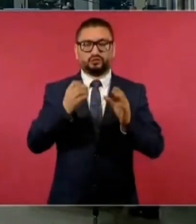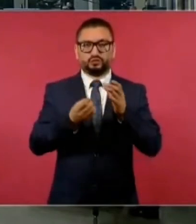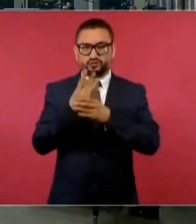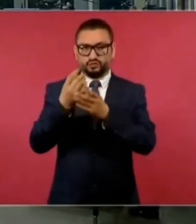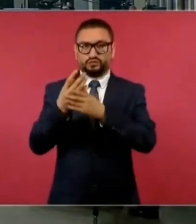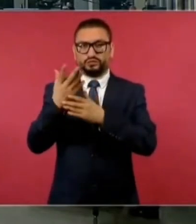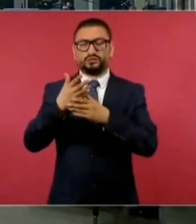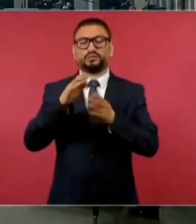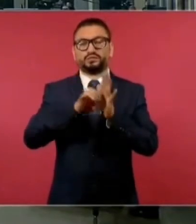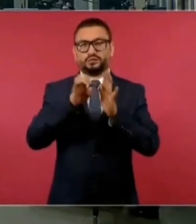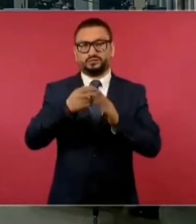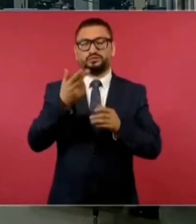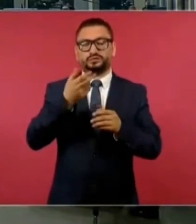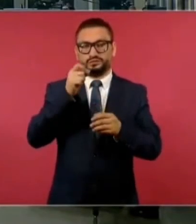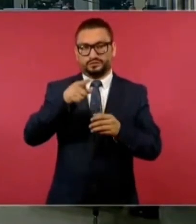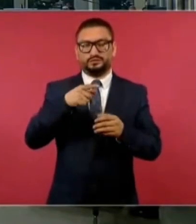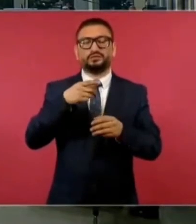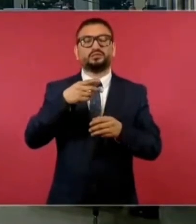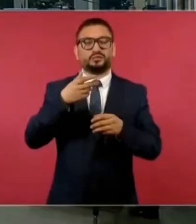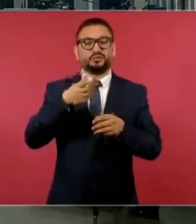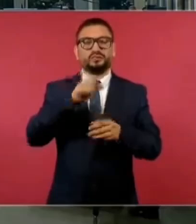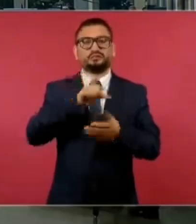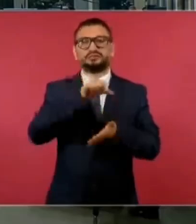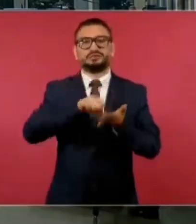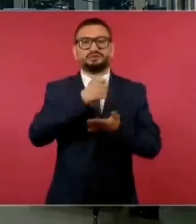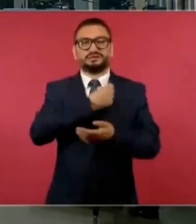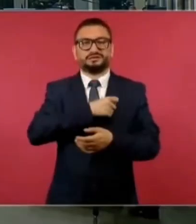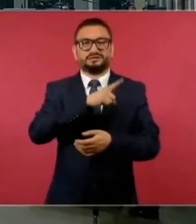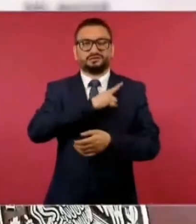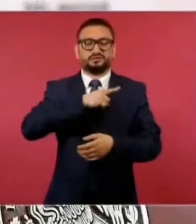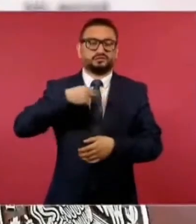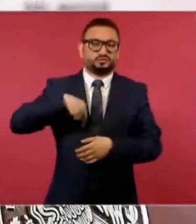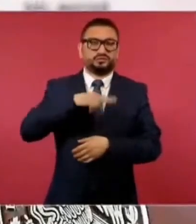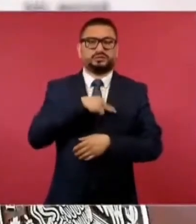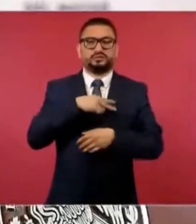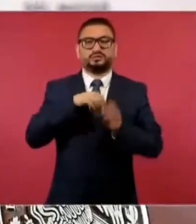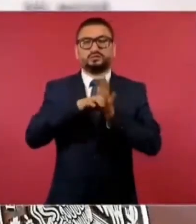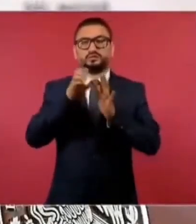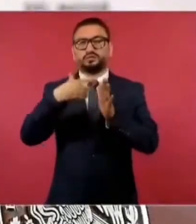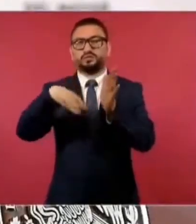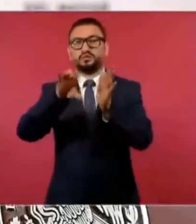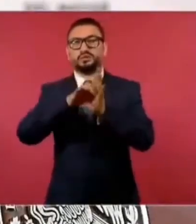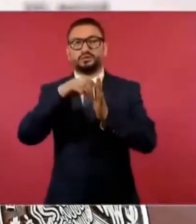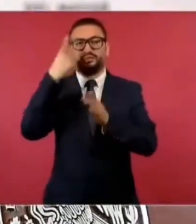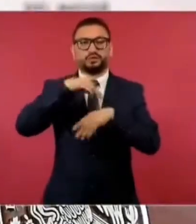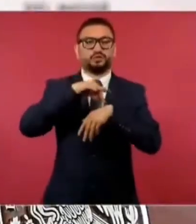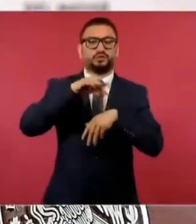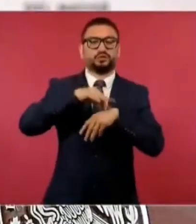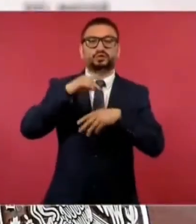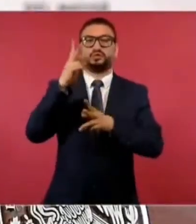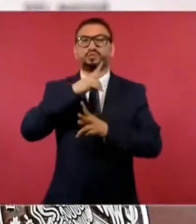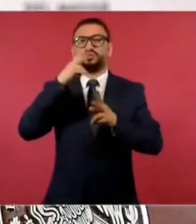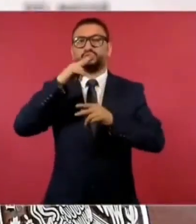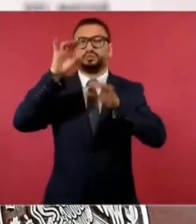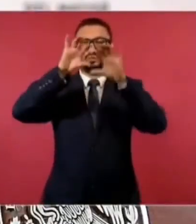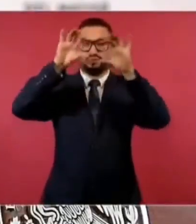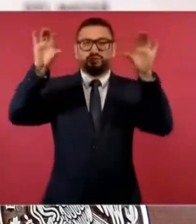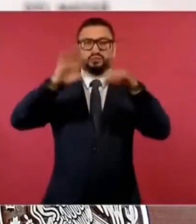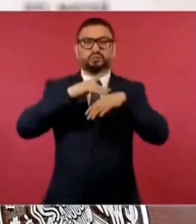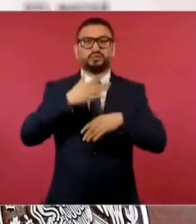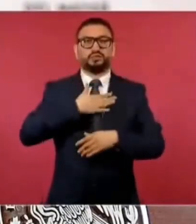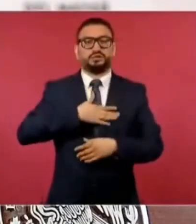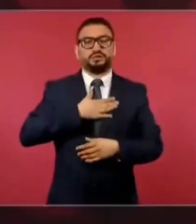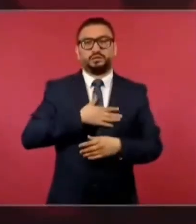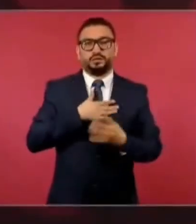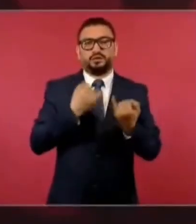la clínica es nuestra, muchas veces la solicitud es que el cuarto para el médico tenga su aire acondicionado o el baño que esté en